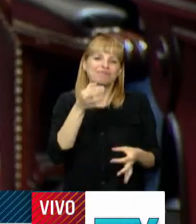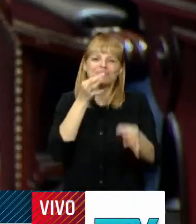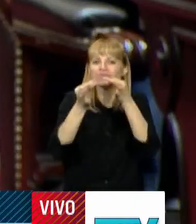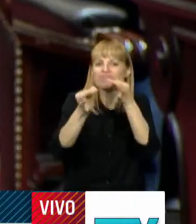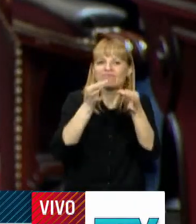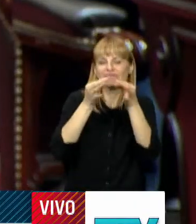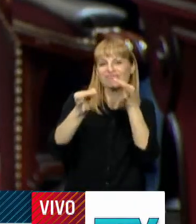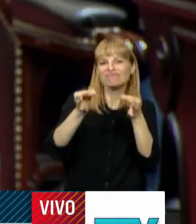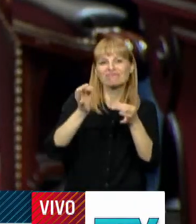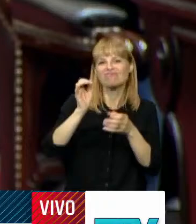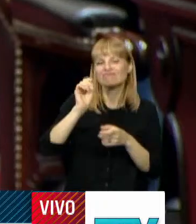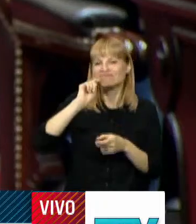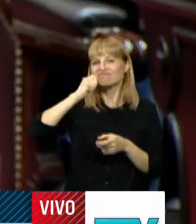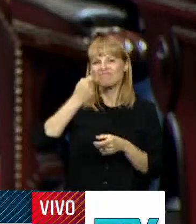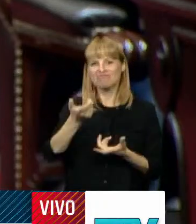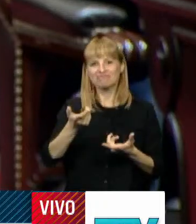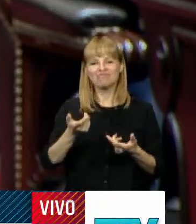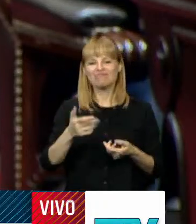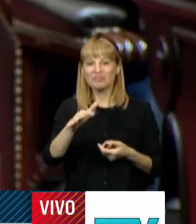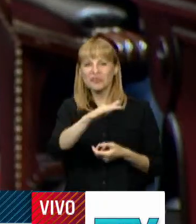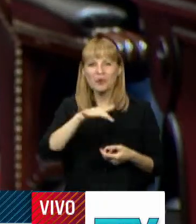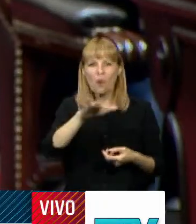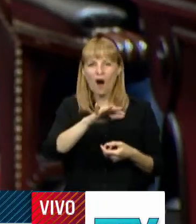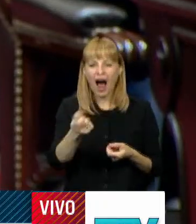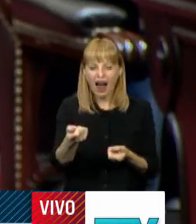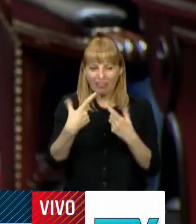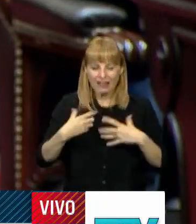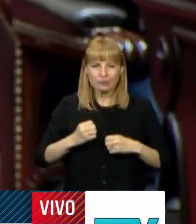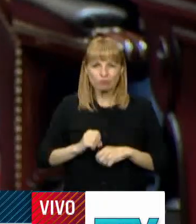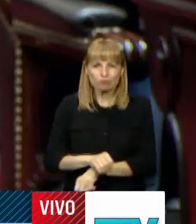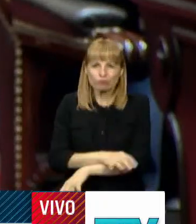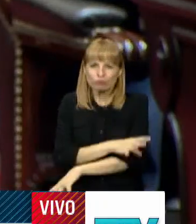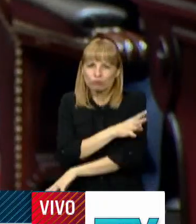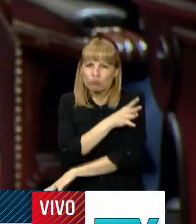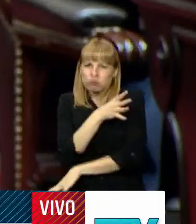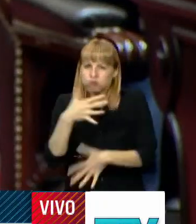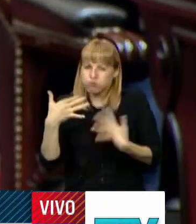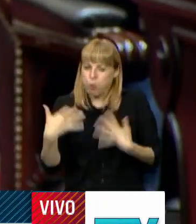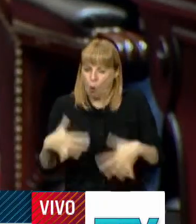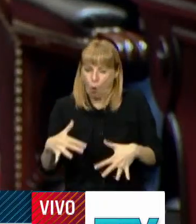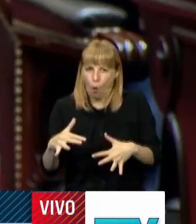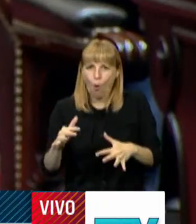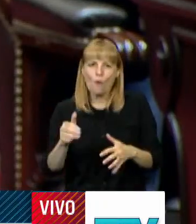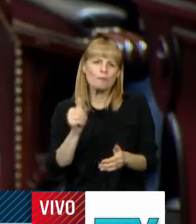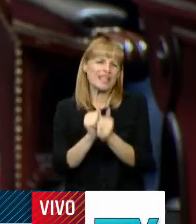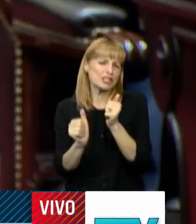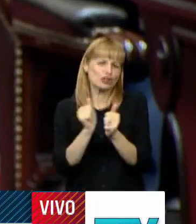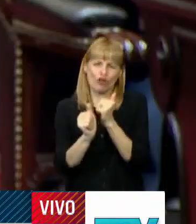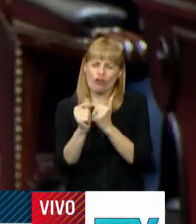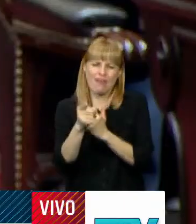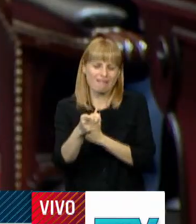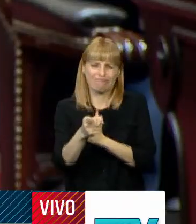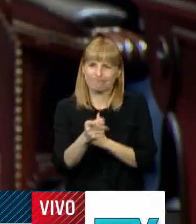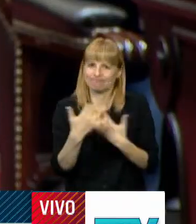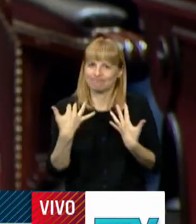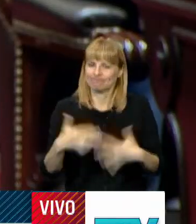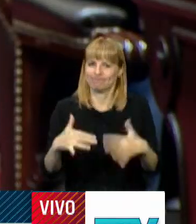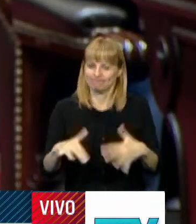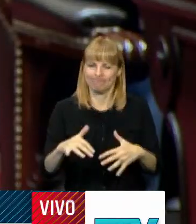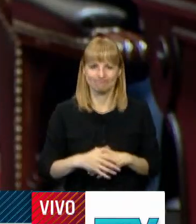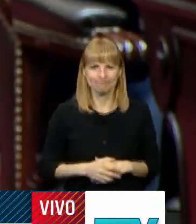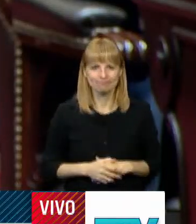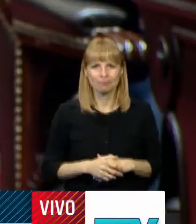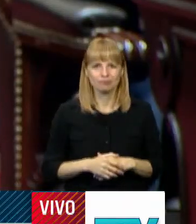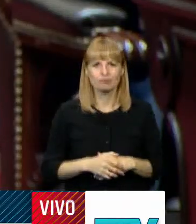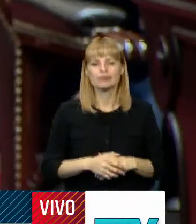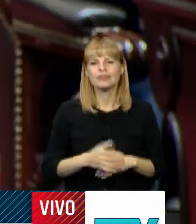y la verdad todo un lugar cargado de emotividad por toda la historia que eso representa. Así que